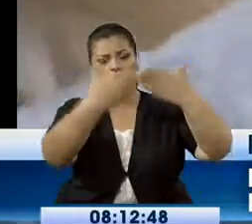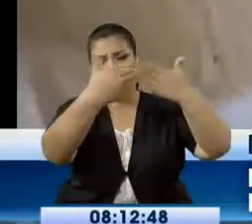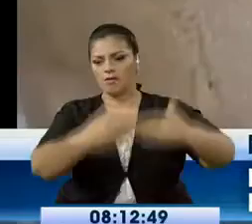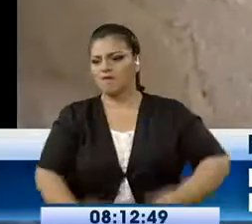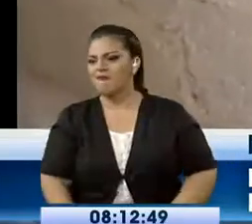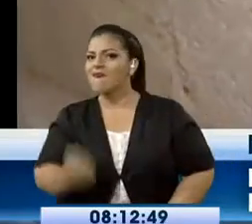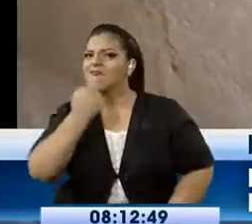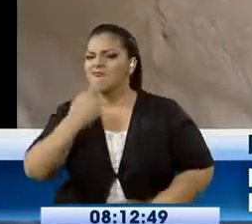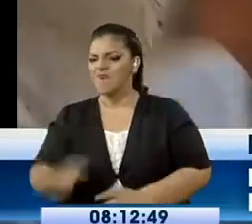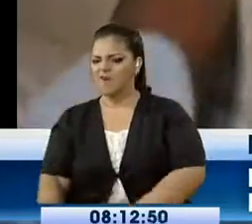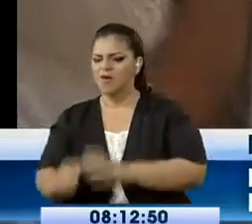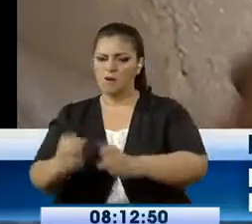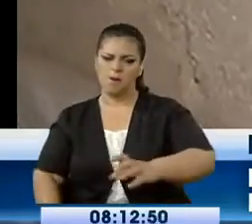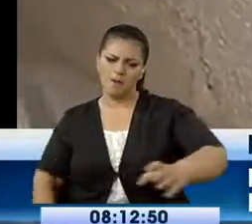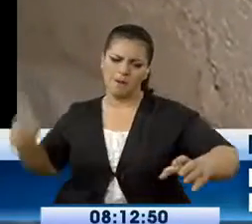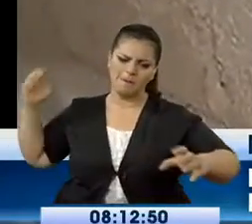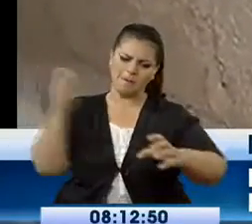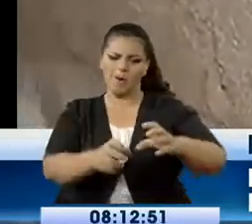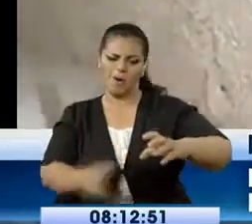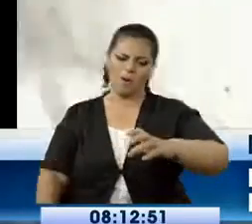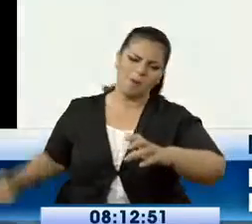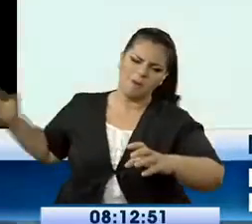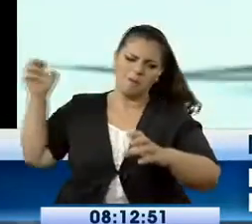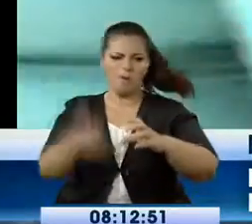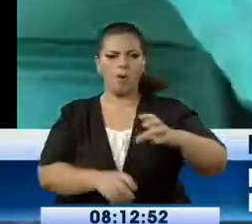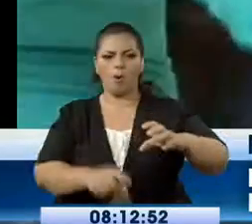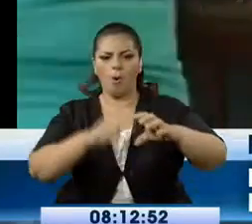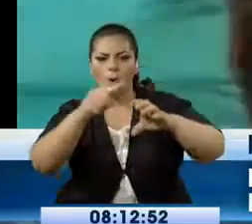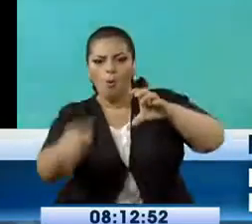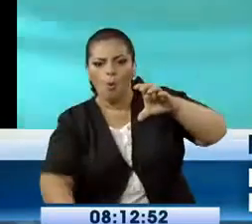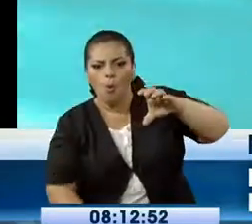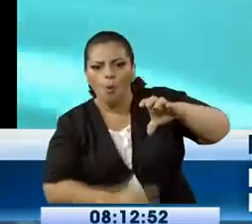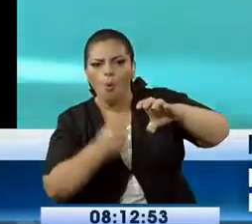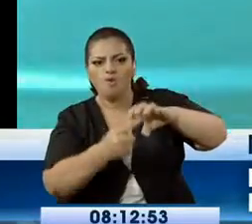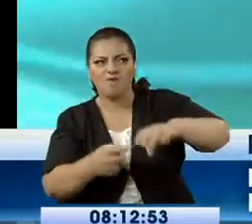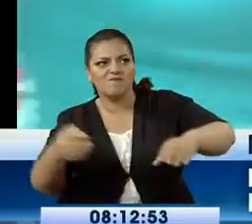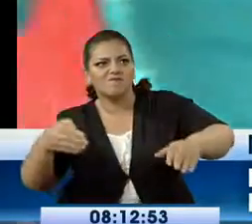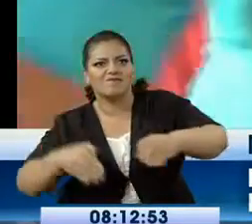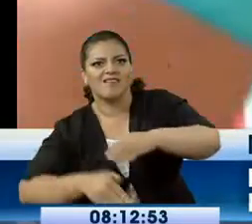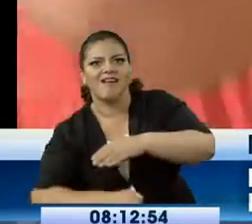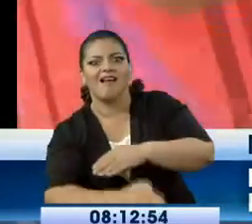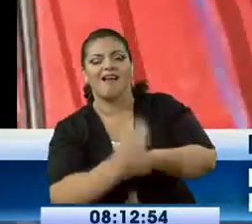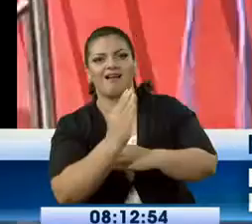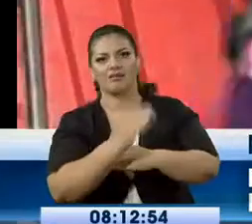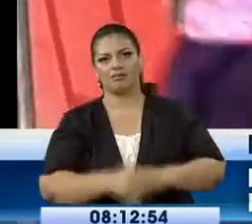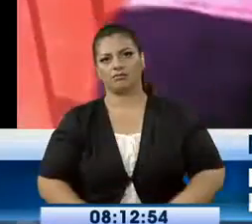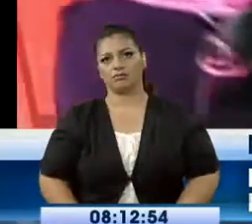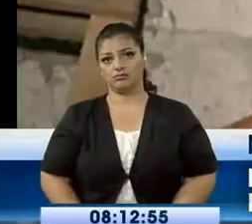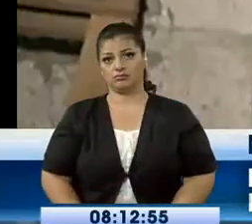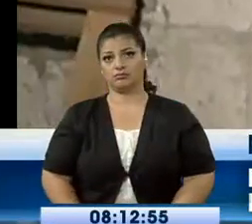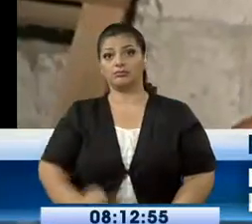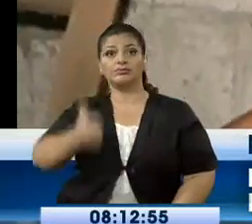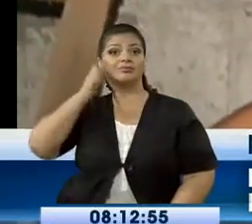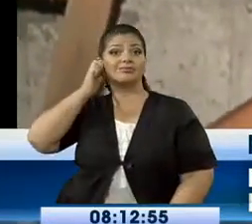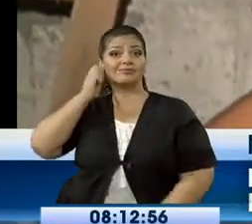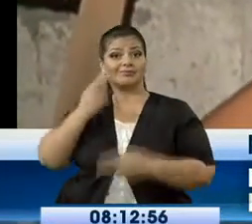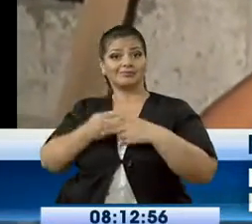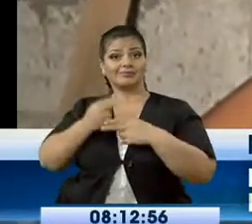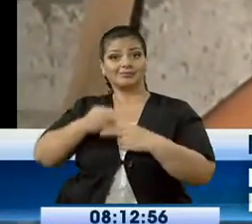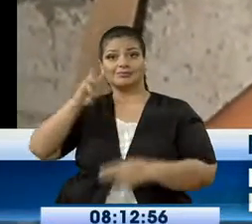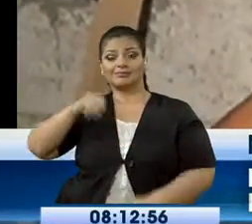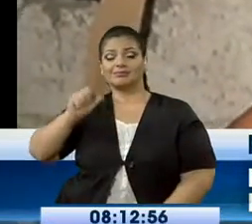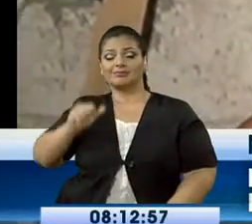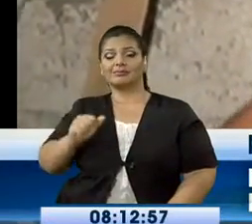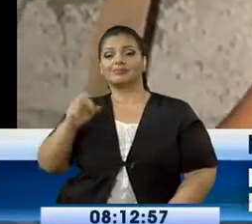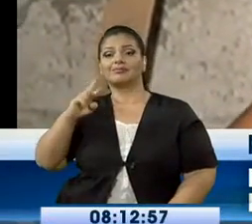los cuatro ladrillos así, hicieron el hueco y entraron ellos. Algo similar le ocurrió a Marta, nombre protegido. A ella también le hicieron